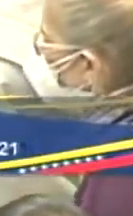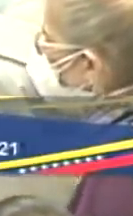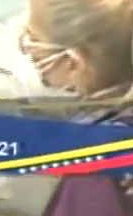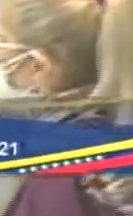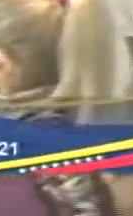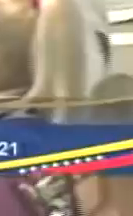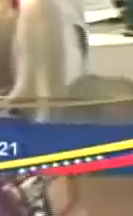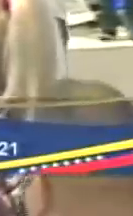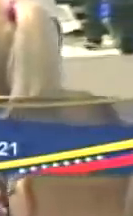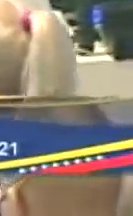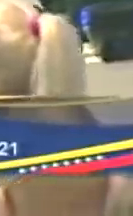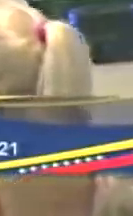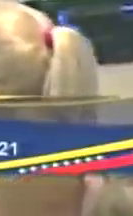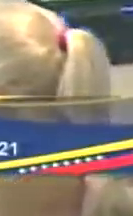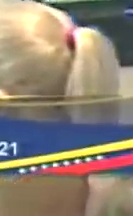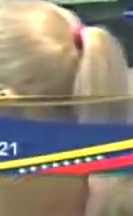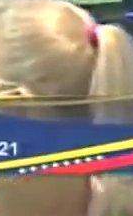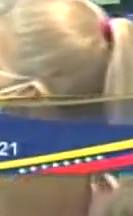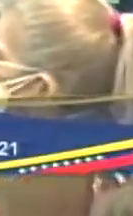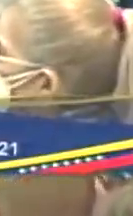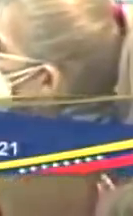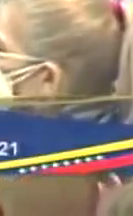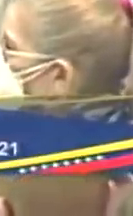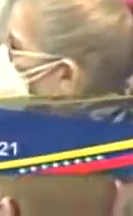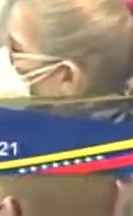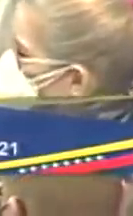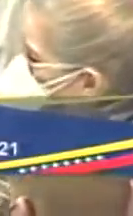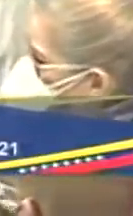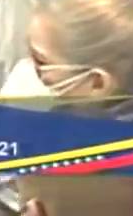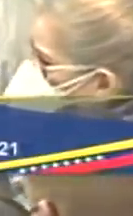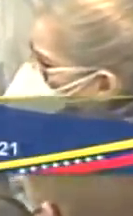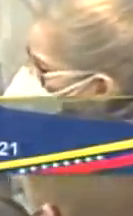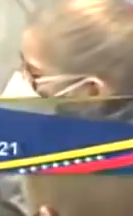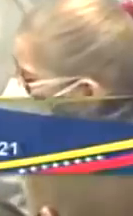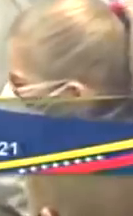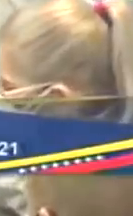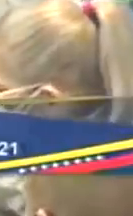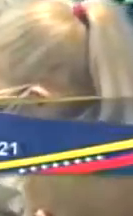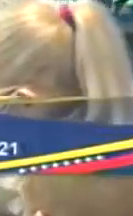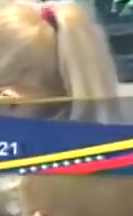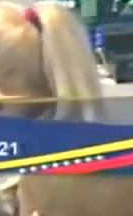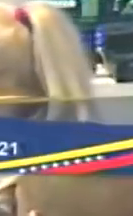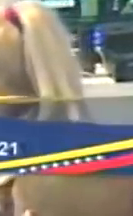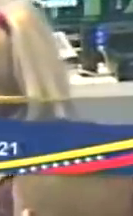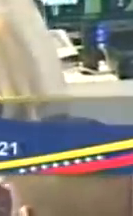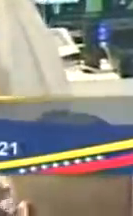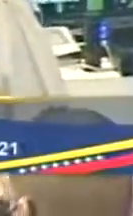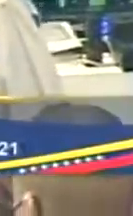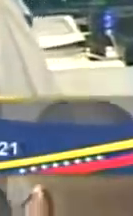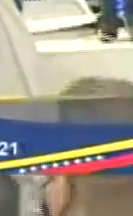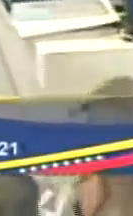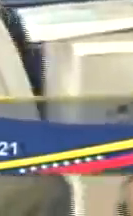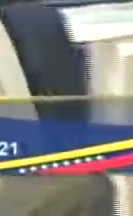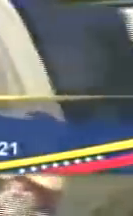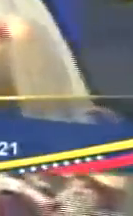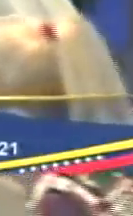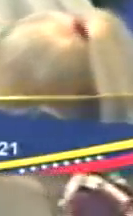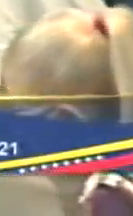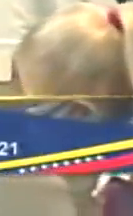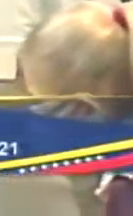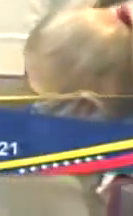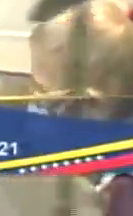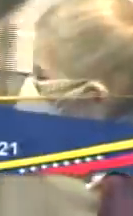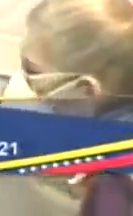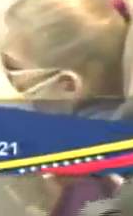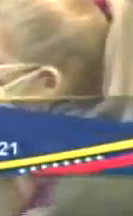Chávez con el objetivo de promover, apoyar y valorar todos aquellos aportes dirigidos a la generación y aplicación de conocimientos en